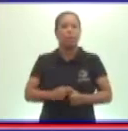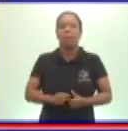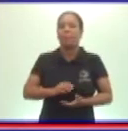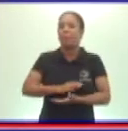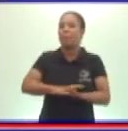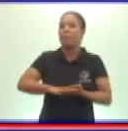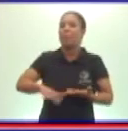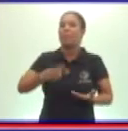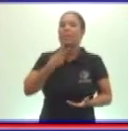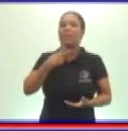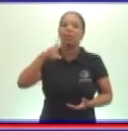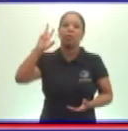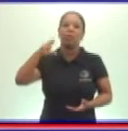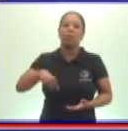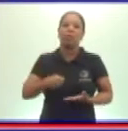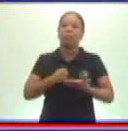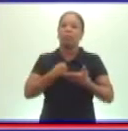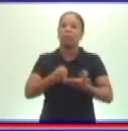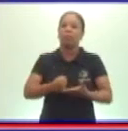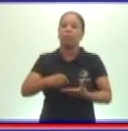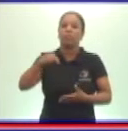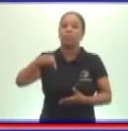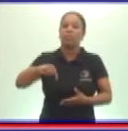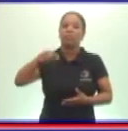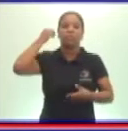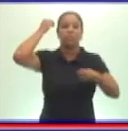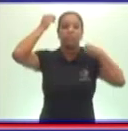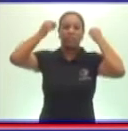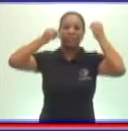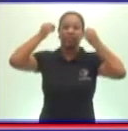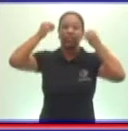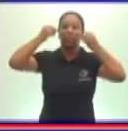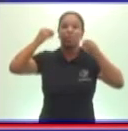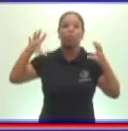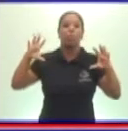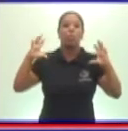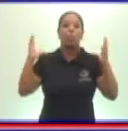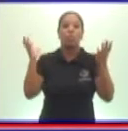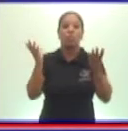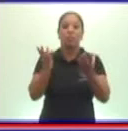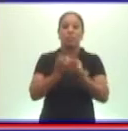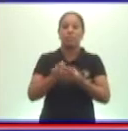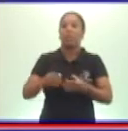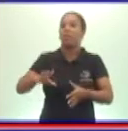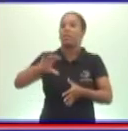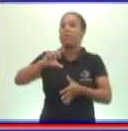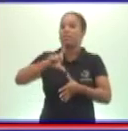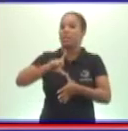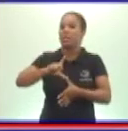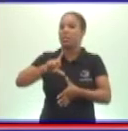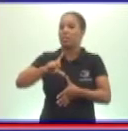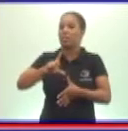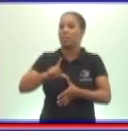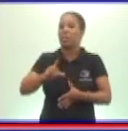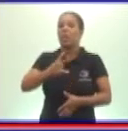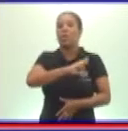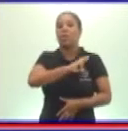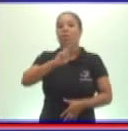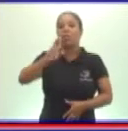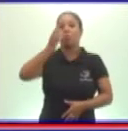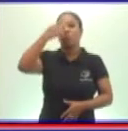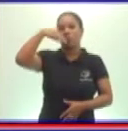la contribución de ese pensamiento universal y latinoamericano a la ideología de la Revolución cubana, que es